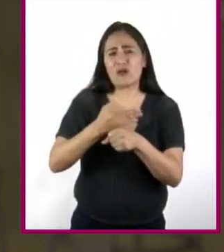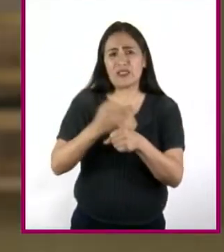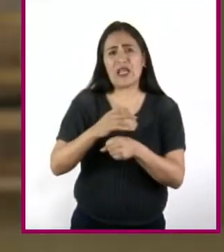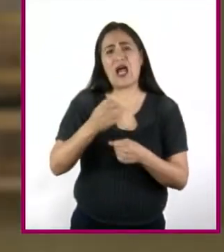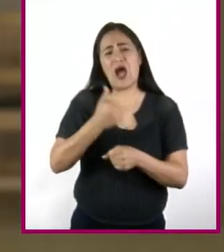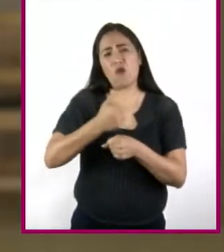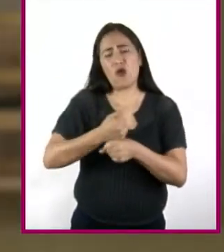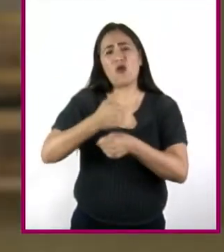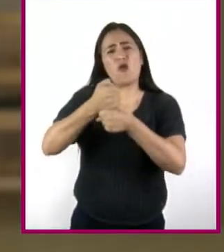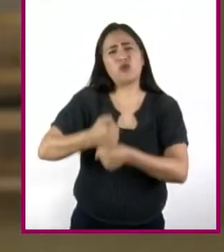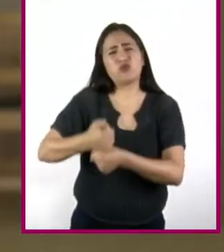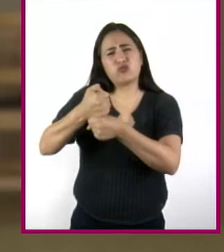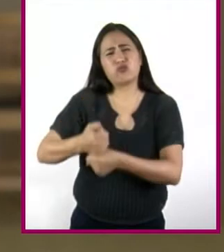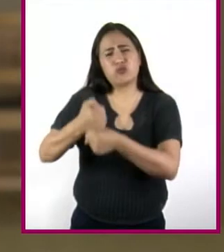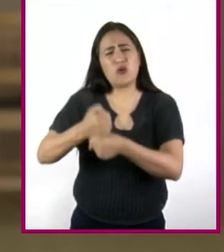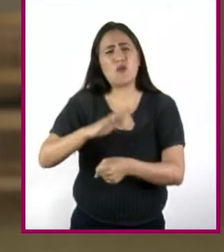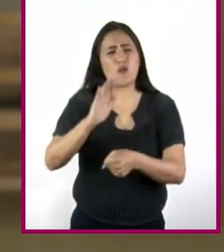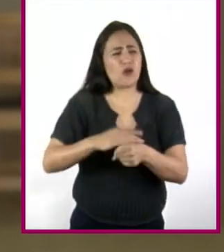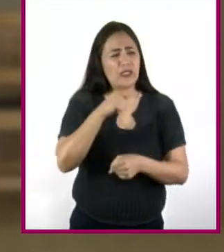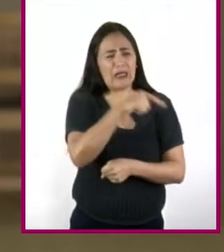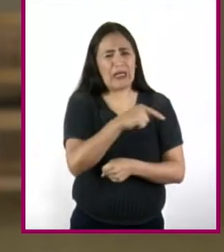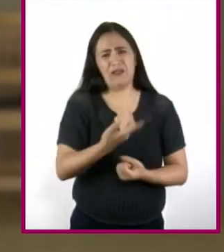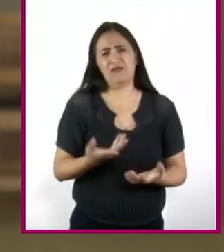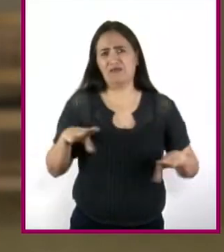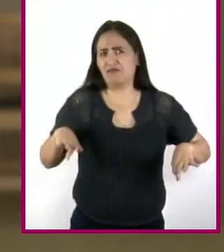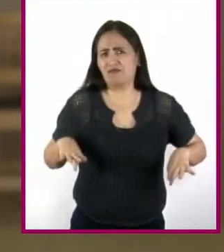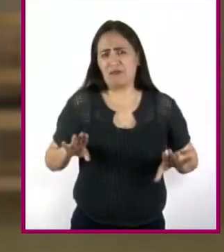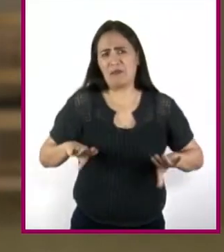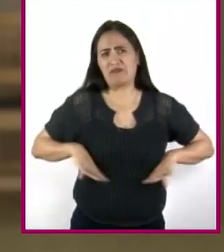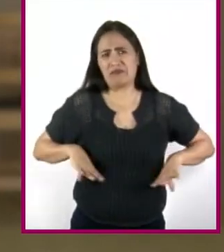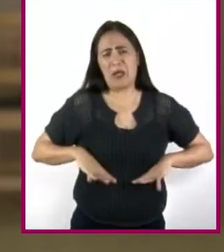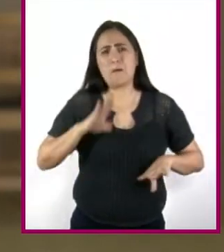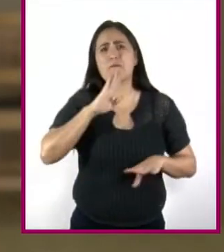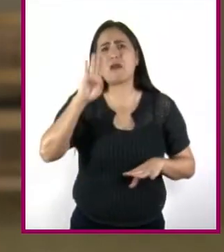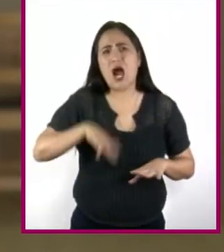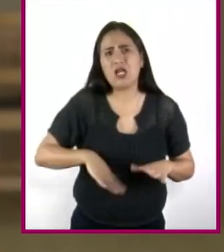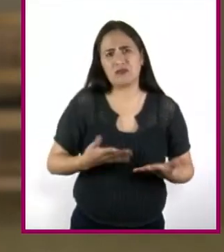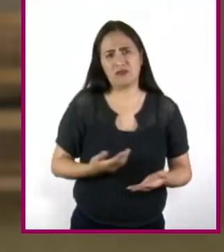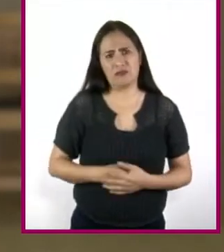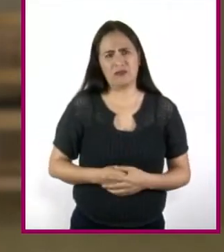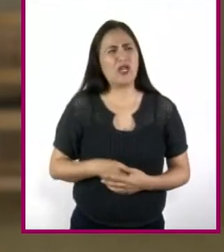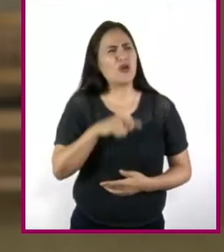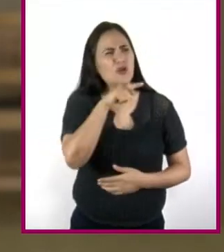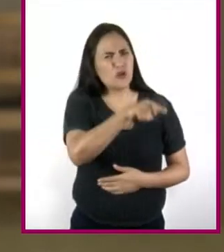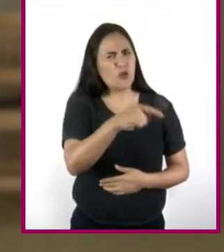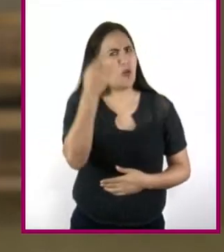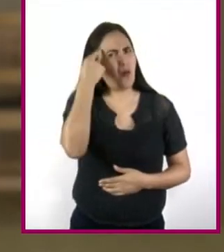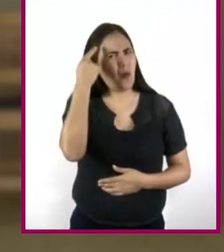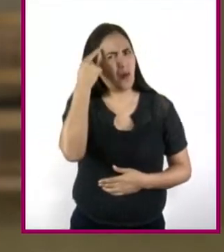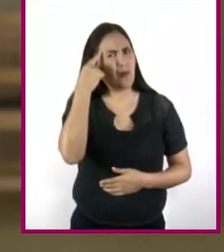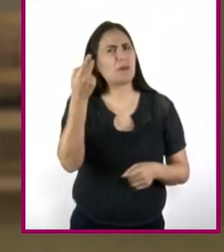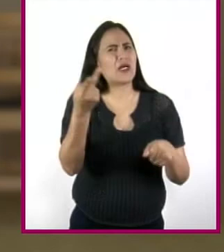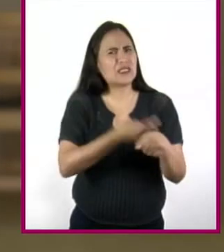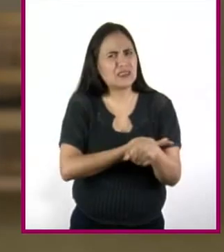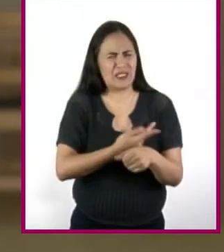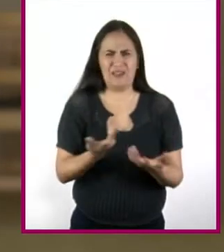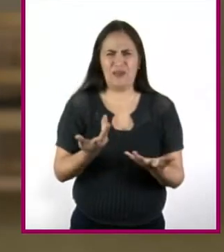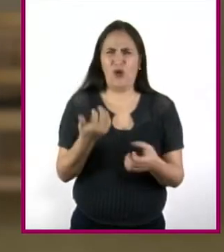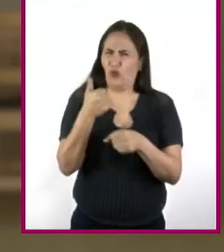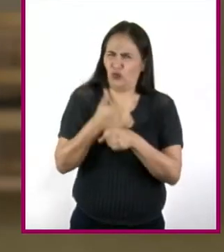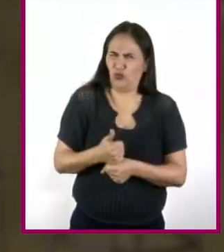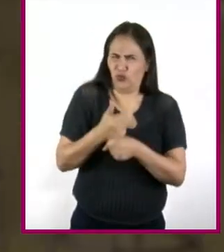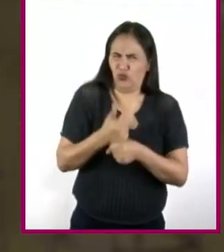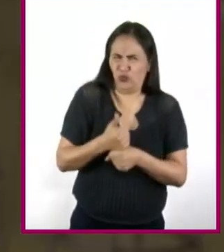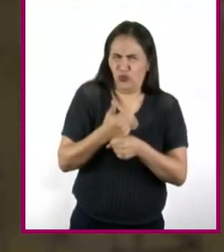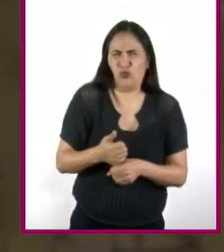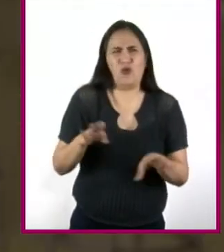así? A ver. ¿En qué estás pensando? No entiendo esto de estar sufriendo si ya se